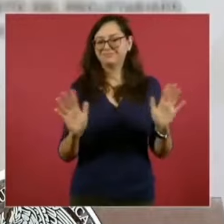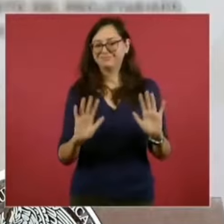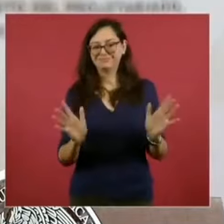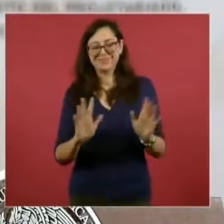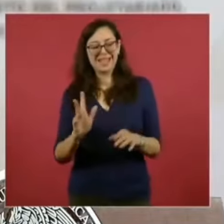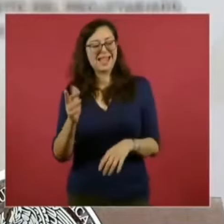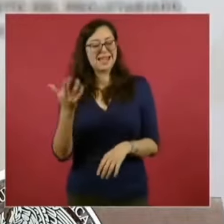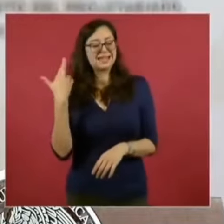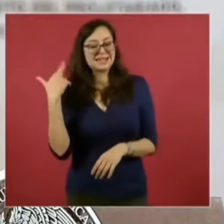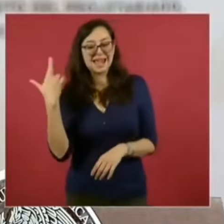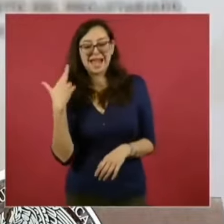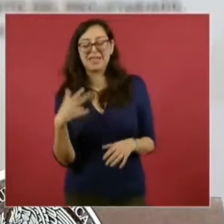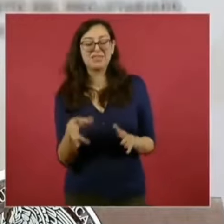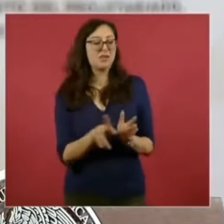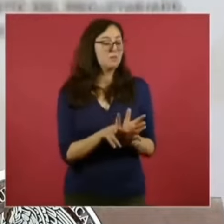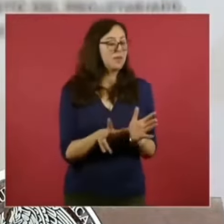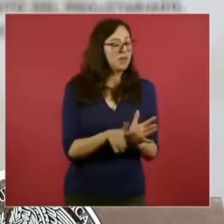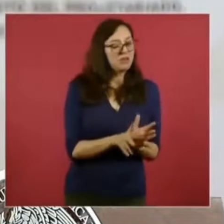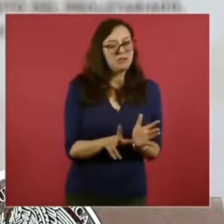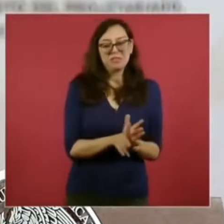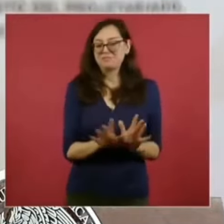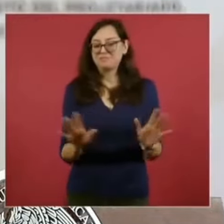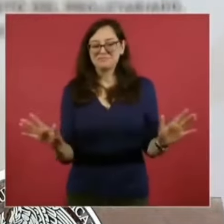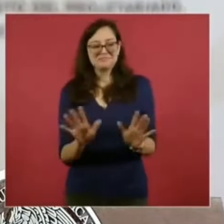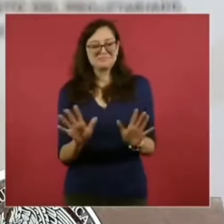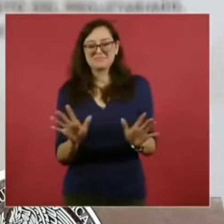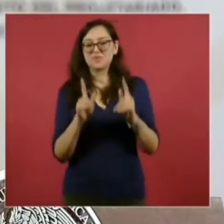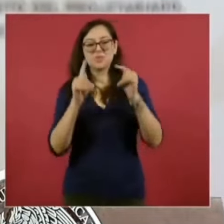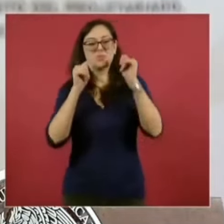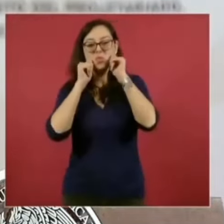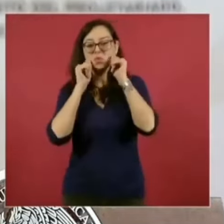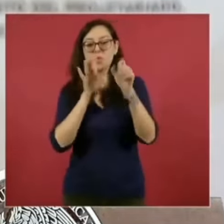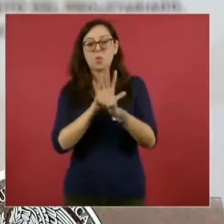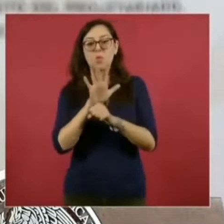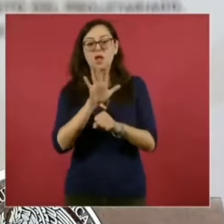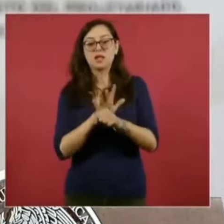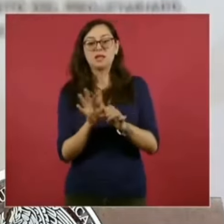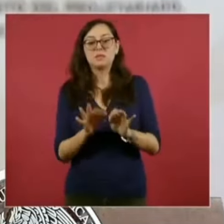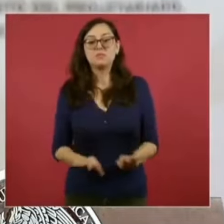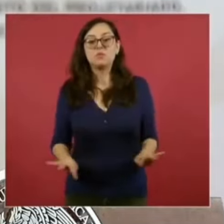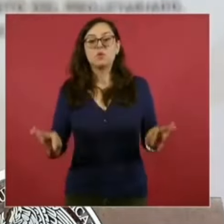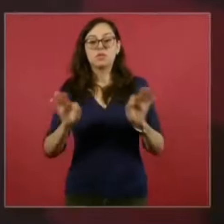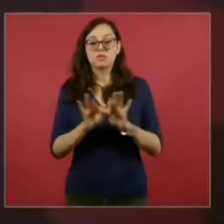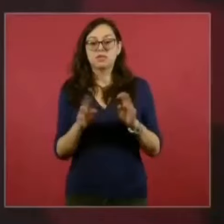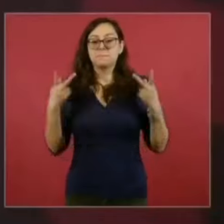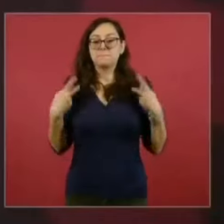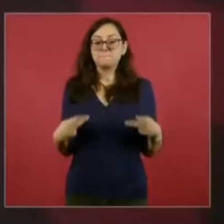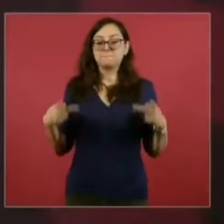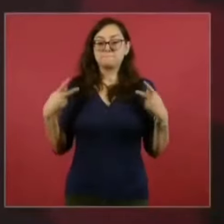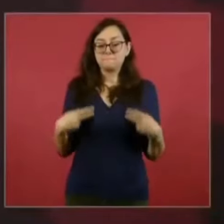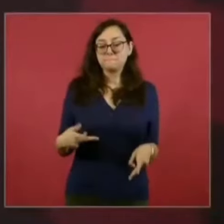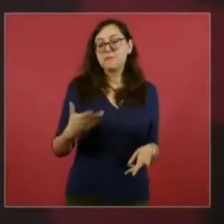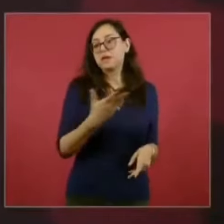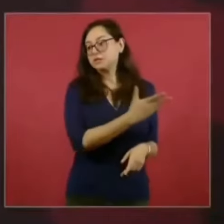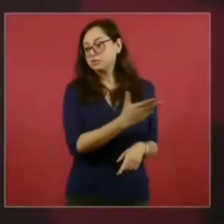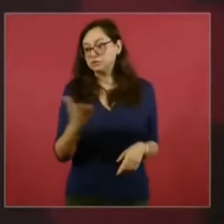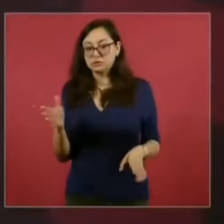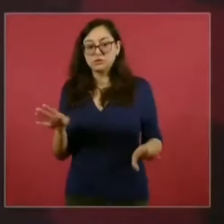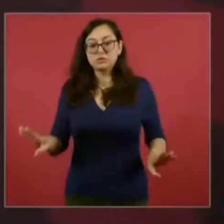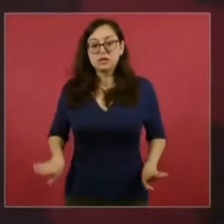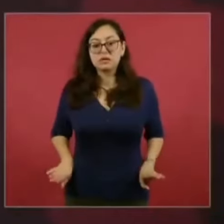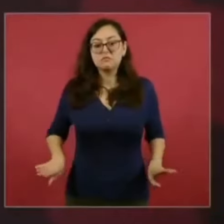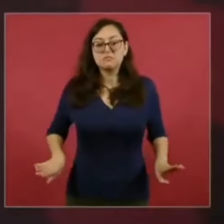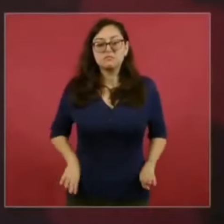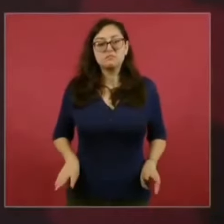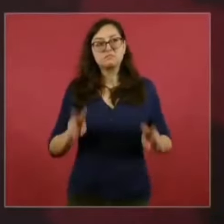la televisión, el apellido más rimbombante, sino que las personas tuvieron el derecho a decidir qué es lo que en México